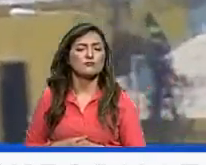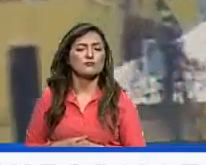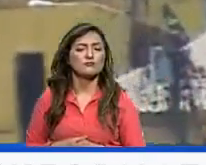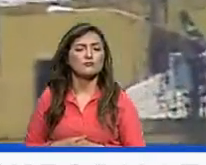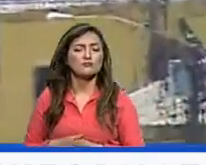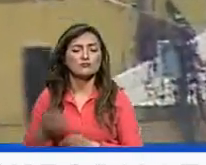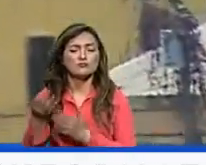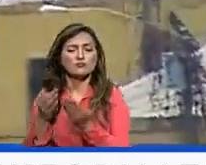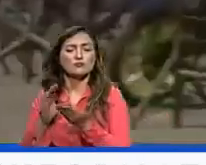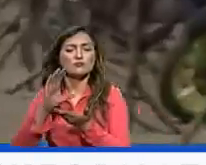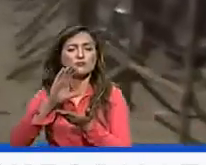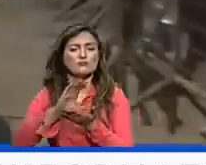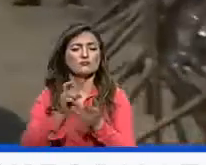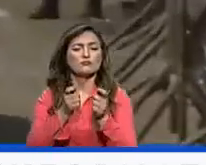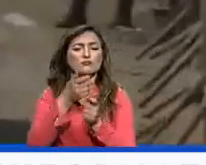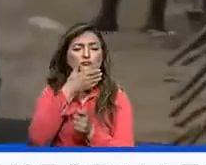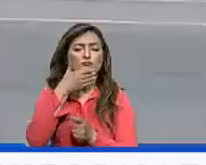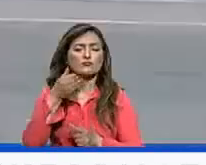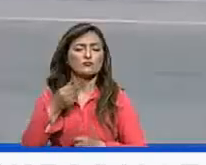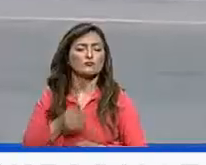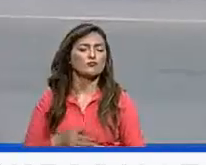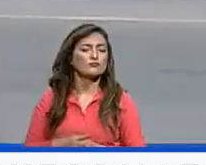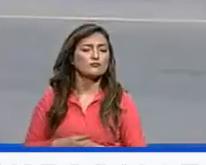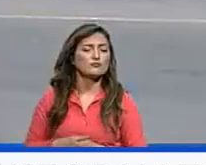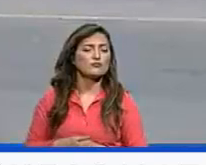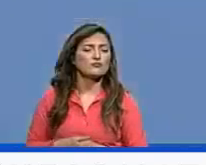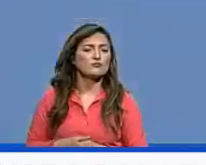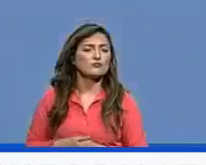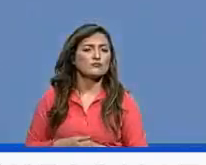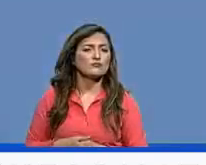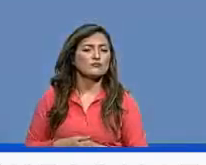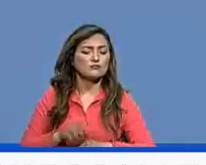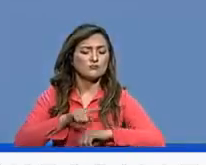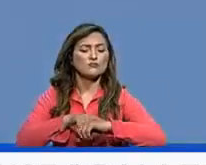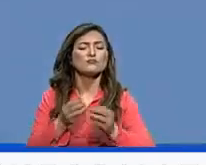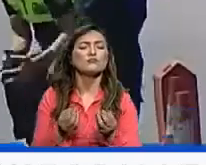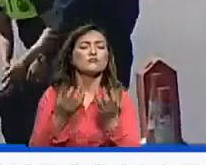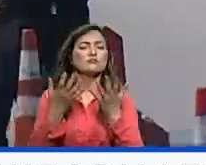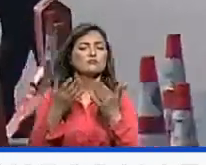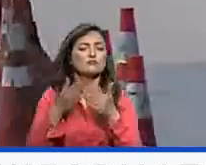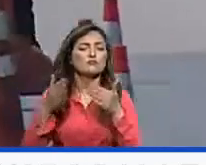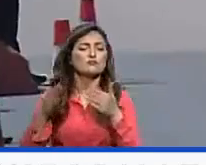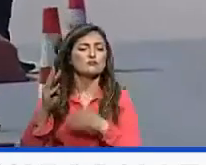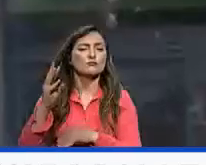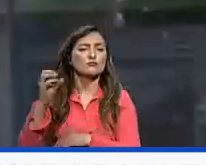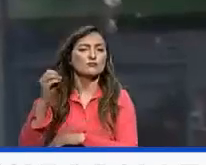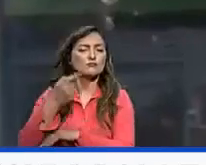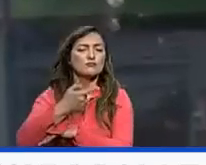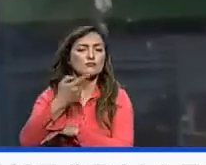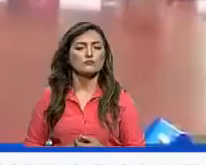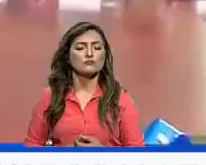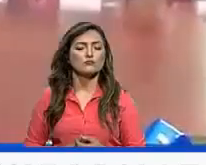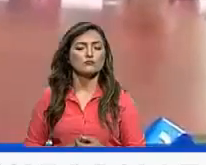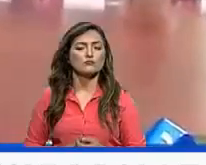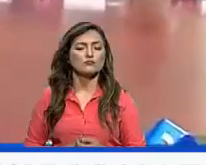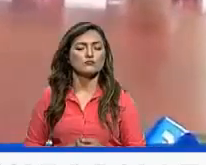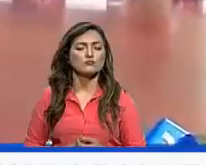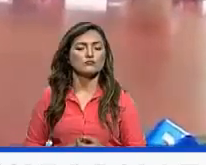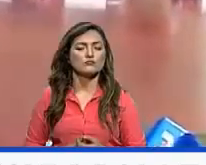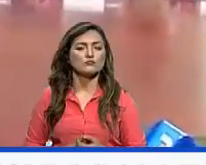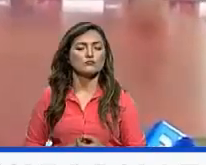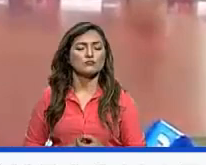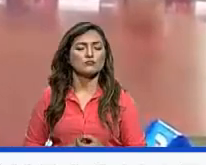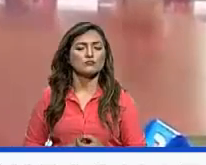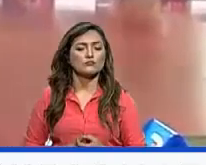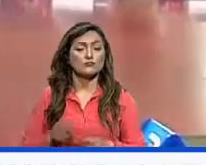el EQ911 aquí en la vía a San Borondón, pero conocemos que la reunión con otras autoridades de gobierno continúa en